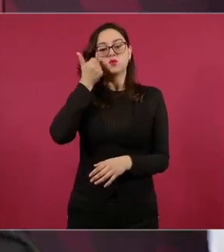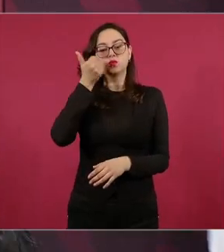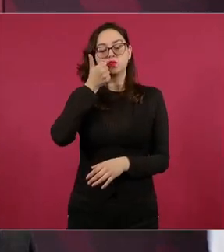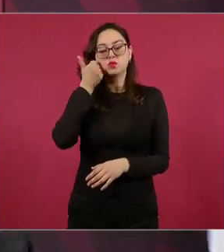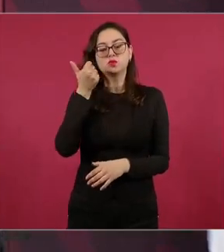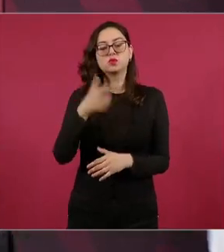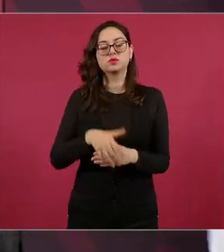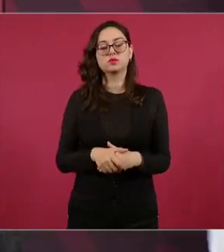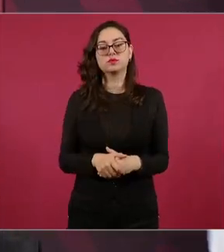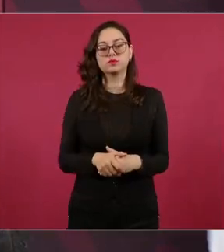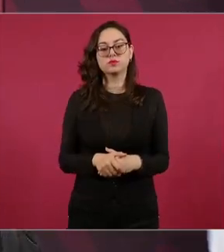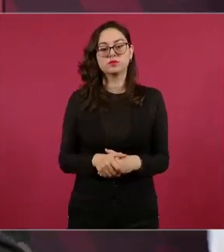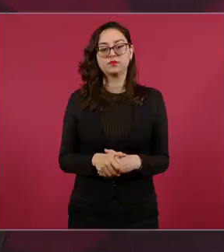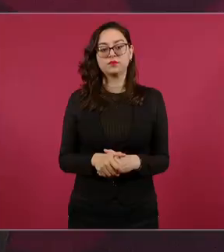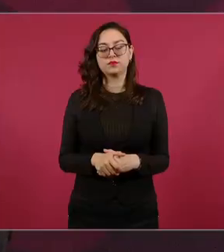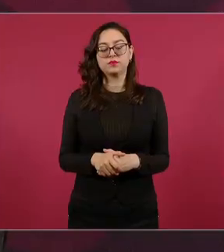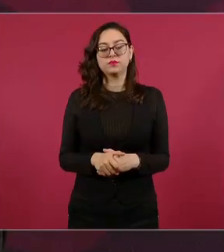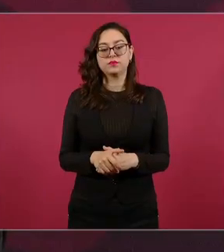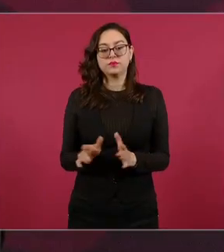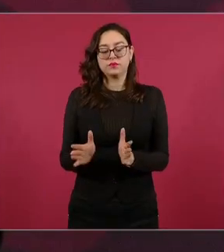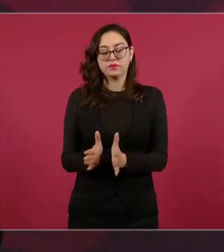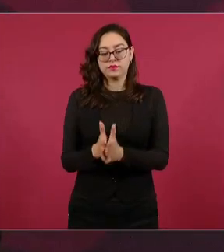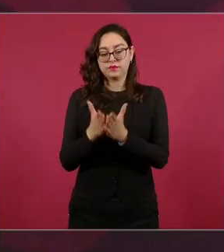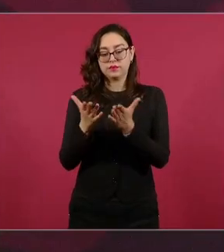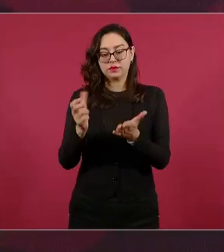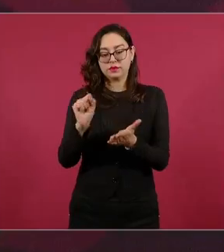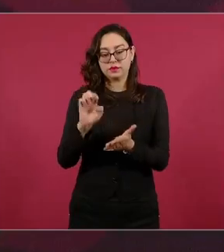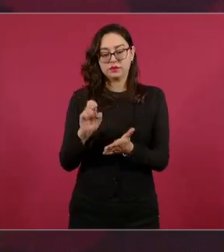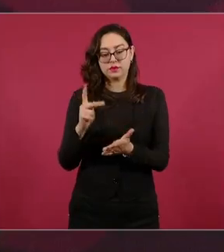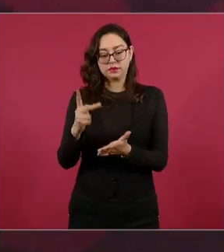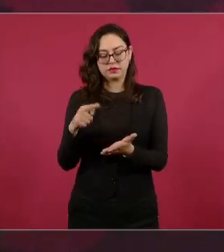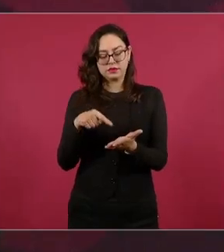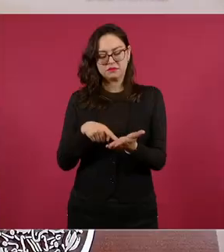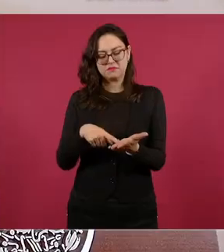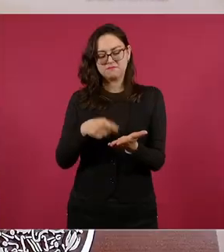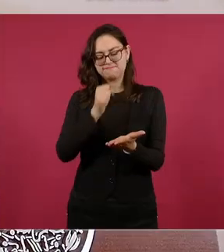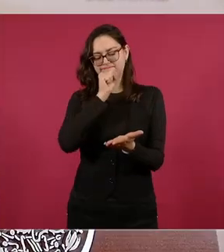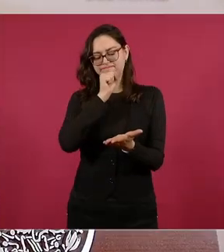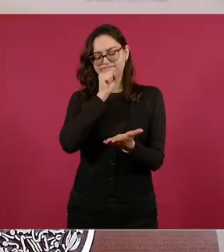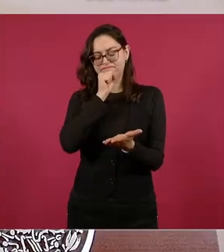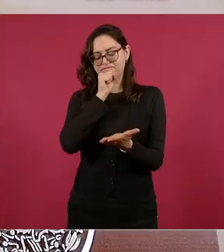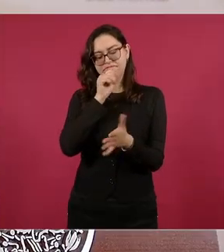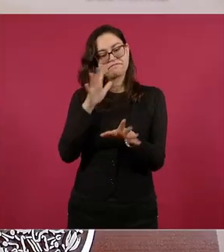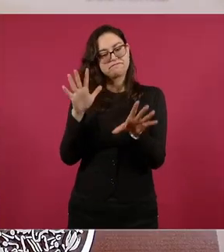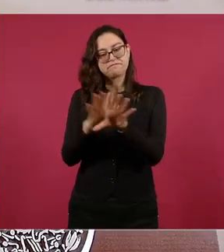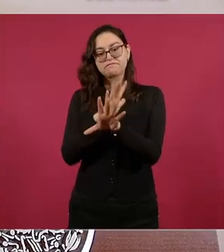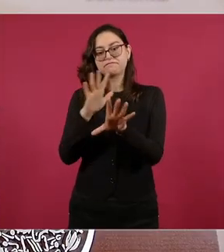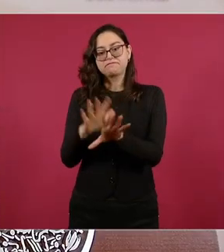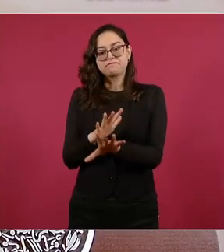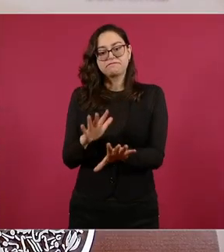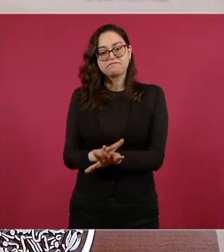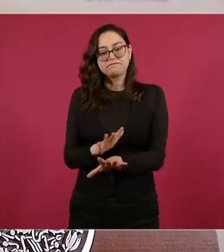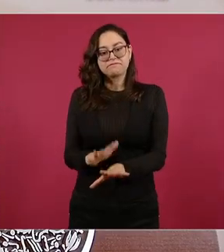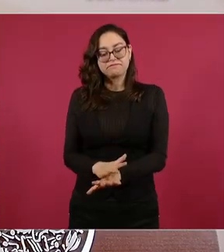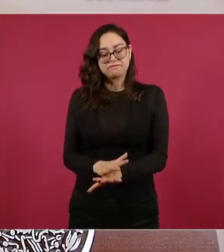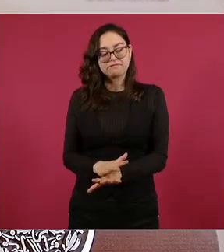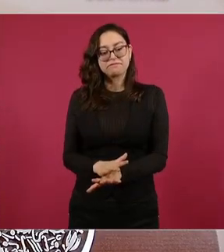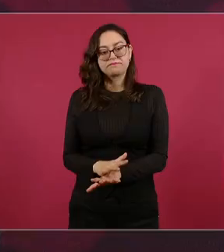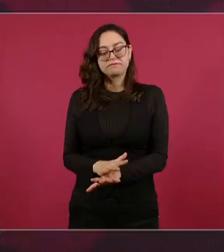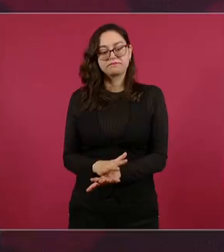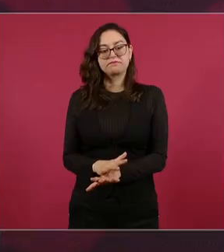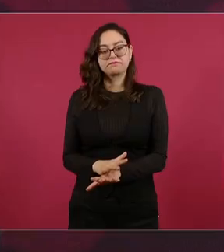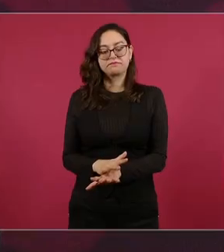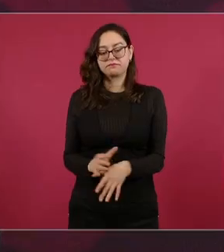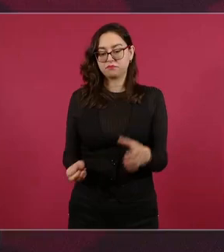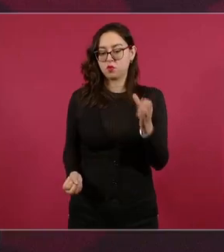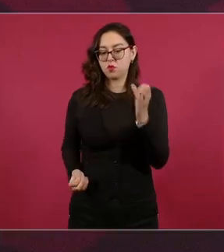se modificaron los libros de texto, los contenidos con